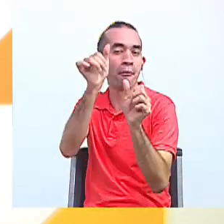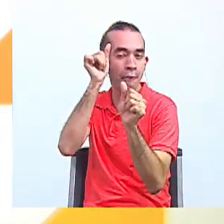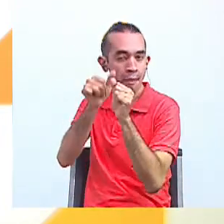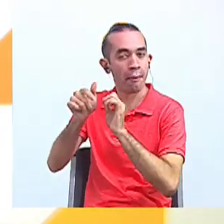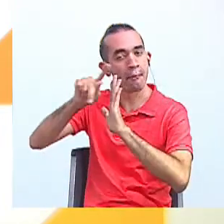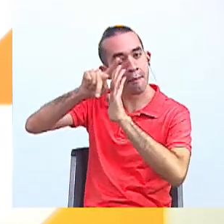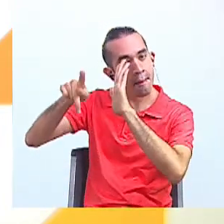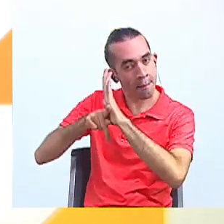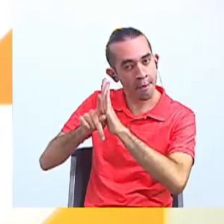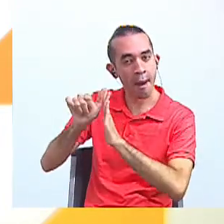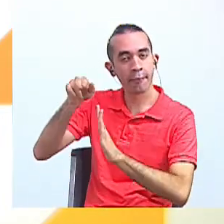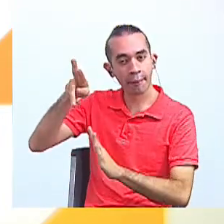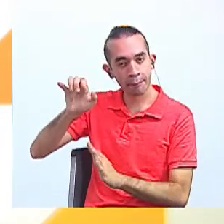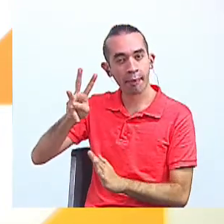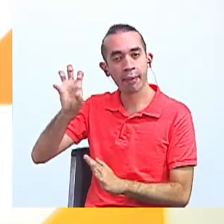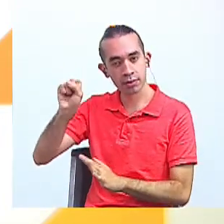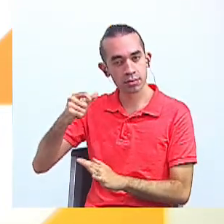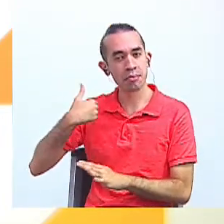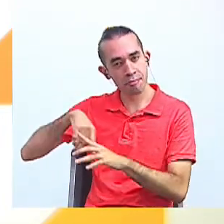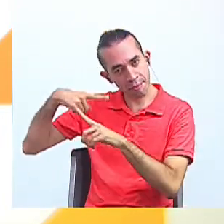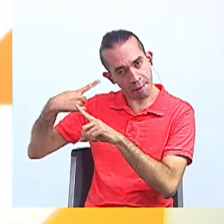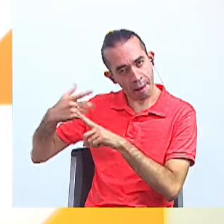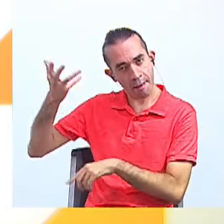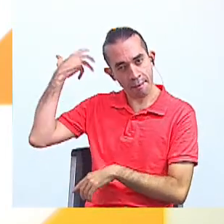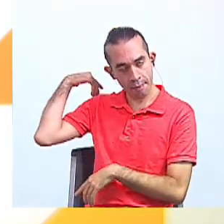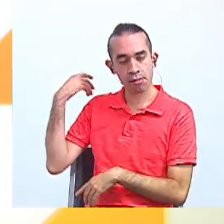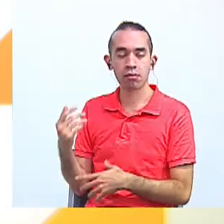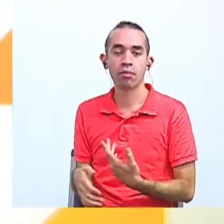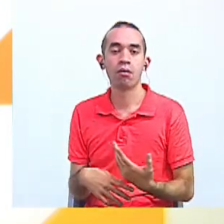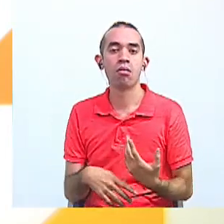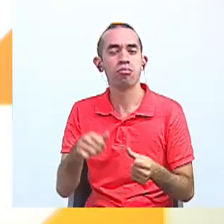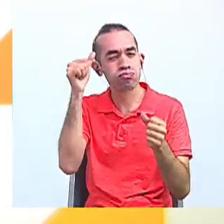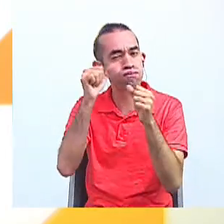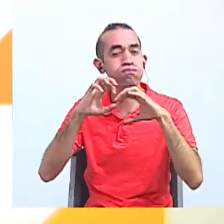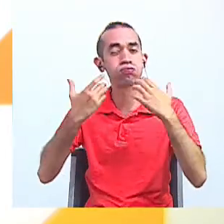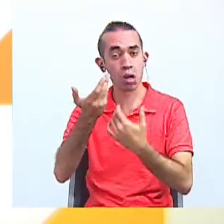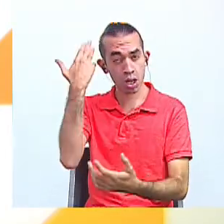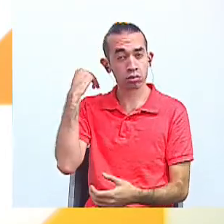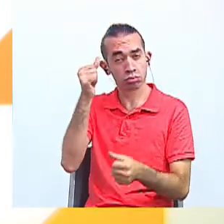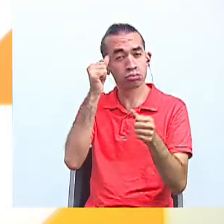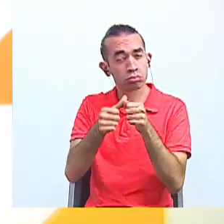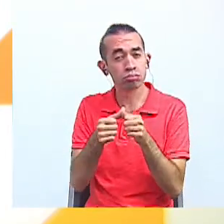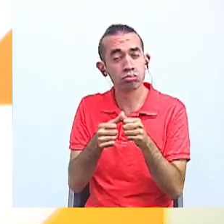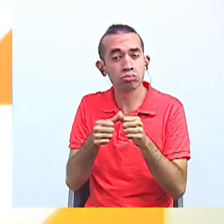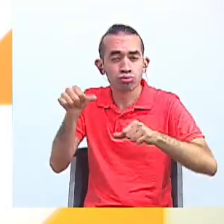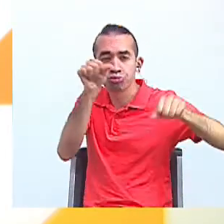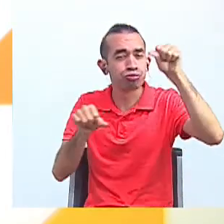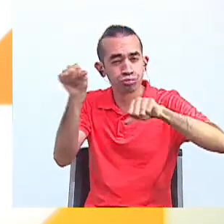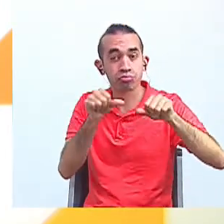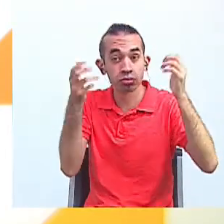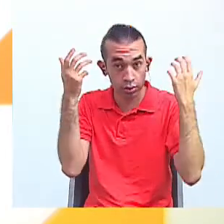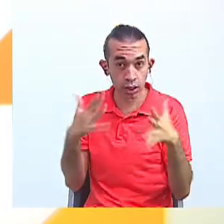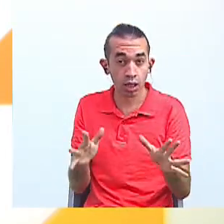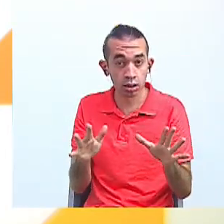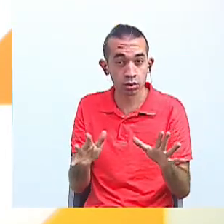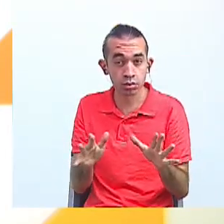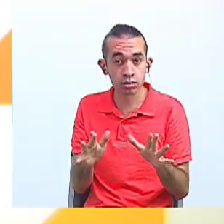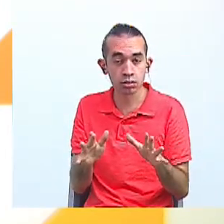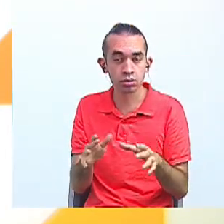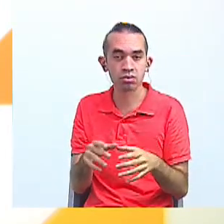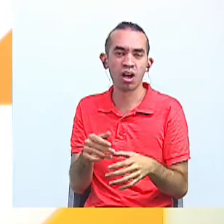Arquímedes. Si ustedes recuerdan, en la clase anterior estuvimos haciendo el experimento con